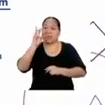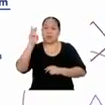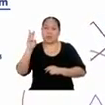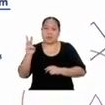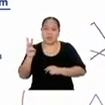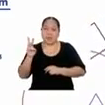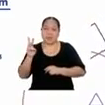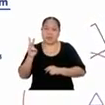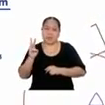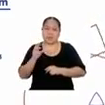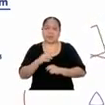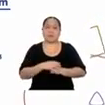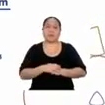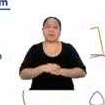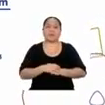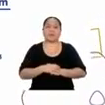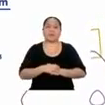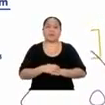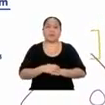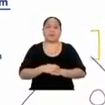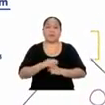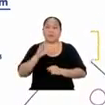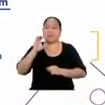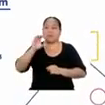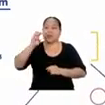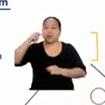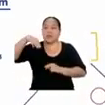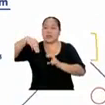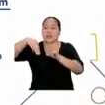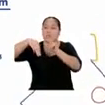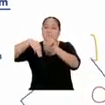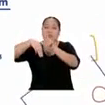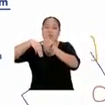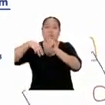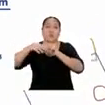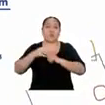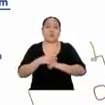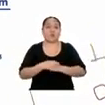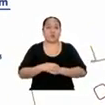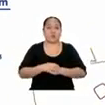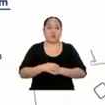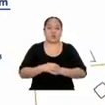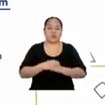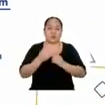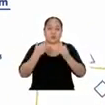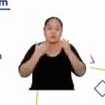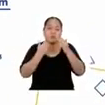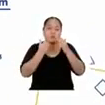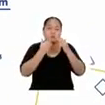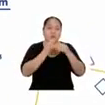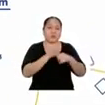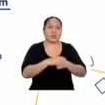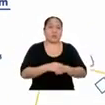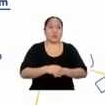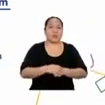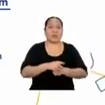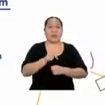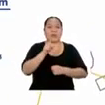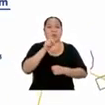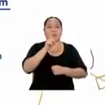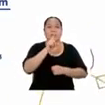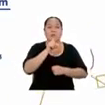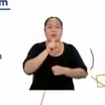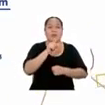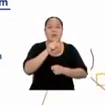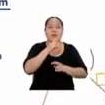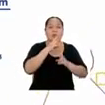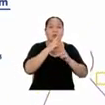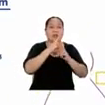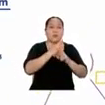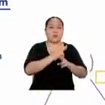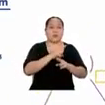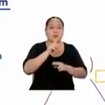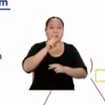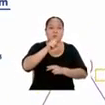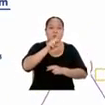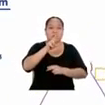130,6666 periódico puro, centímetros cúbicos. Haciendo la aproximación a los centésimos, resulta